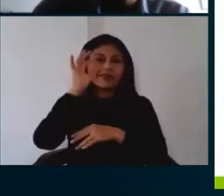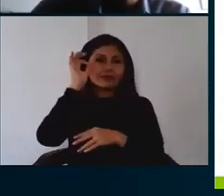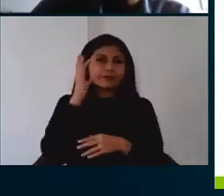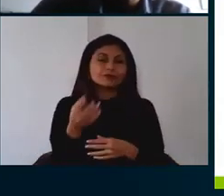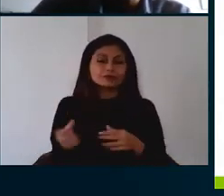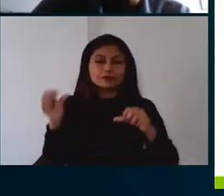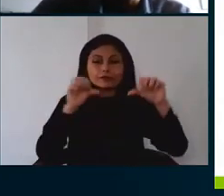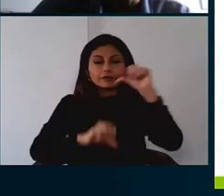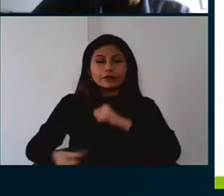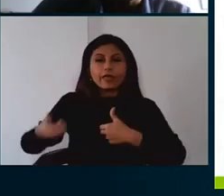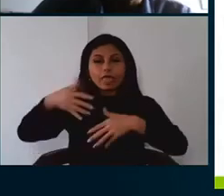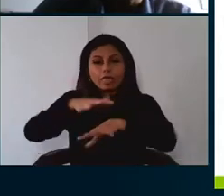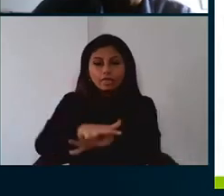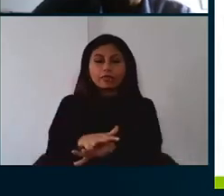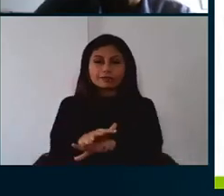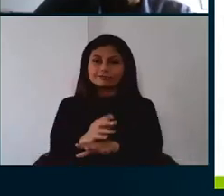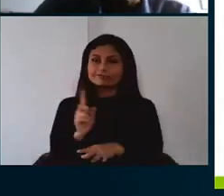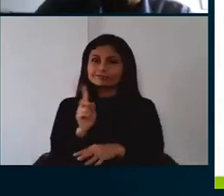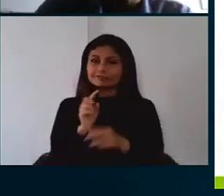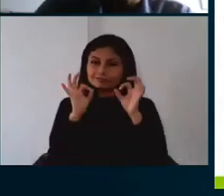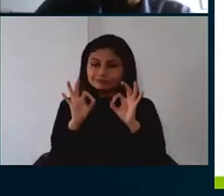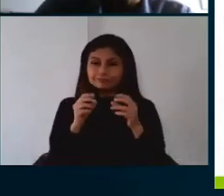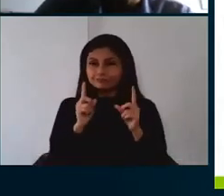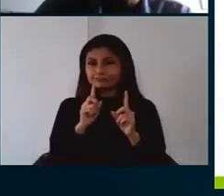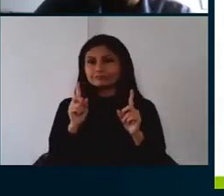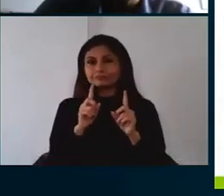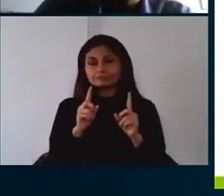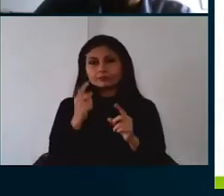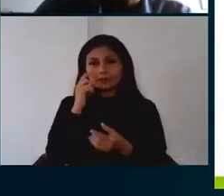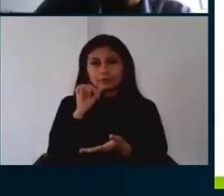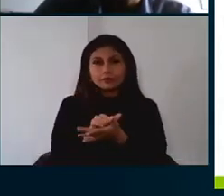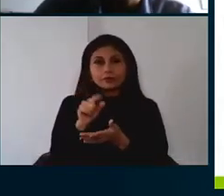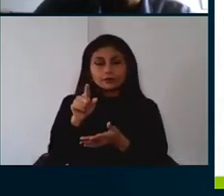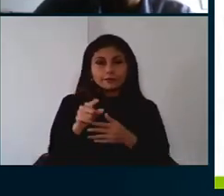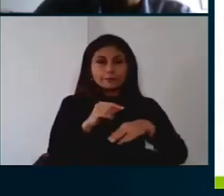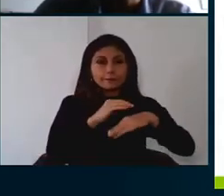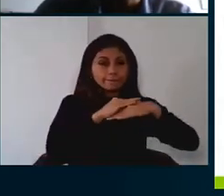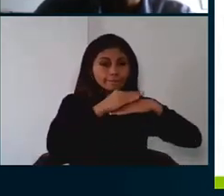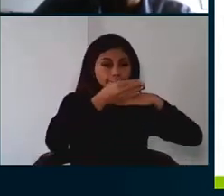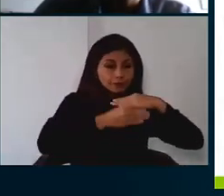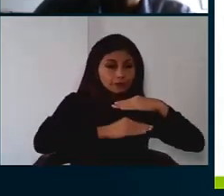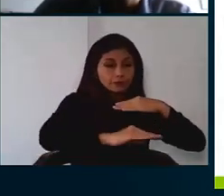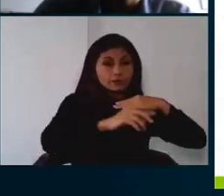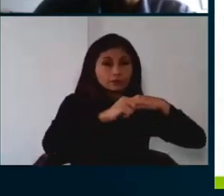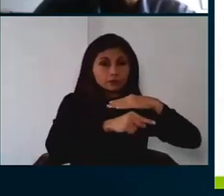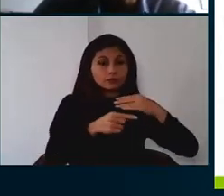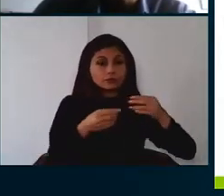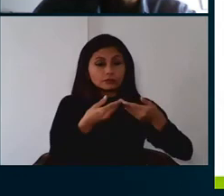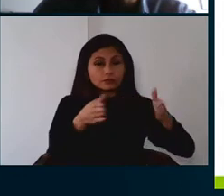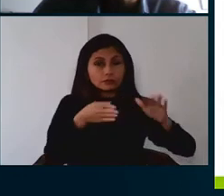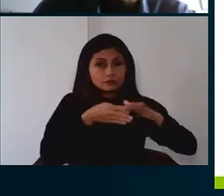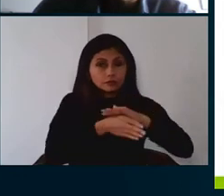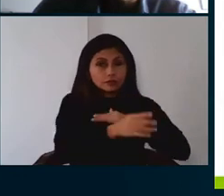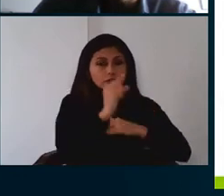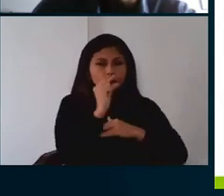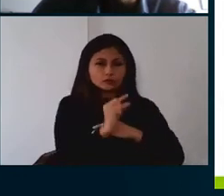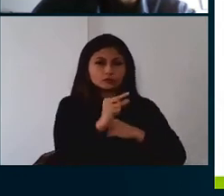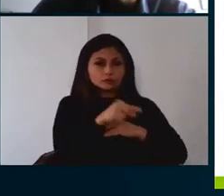químicos. Y es precisamente lo que se señala acá. El canal que recibe menor cantidad de flujo va a recibir una